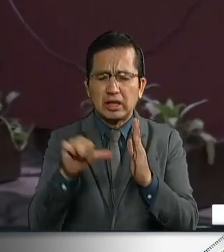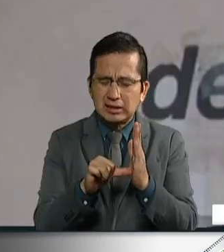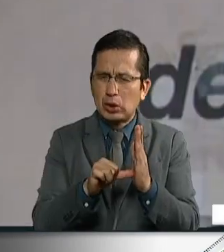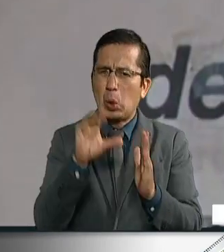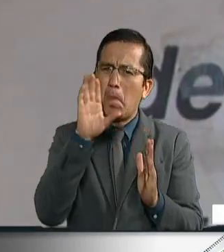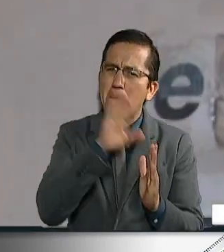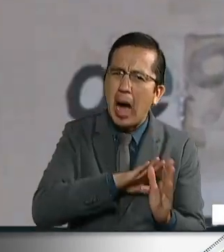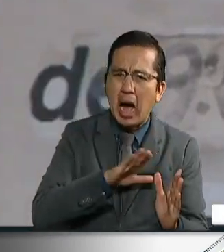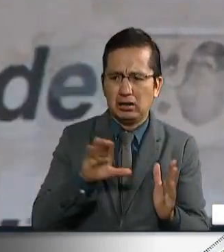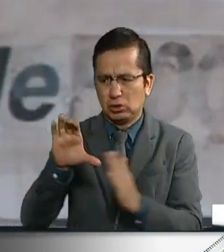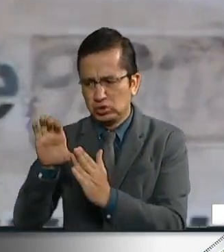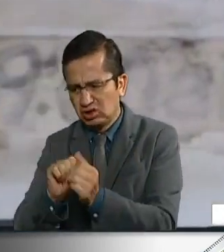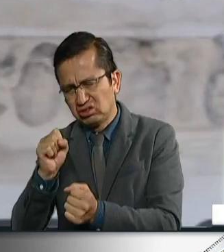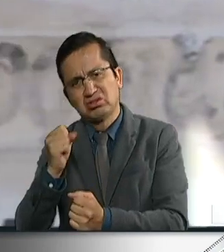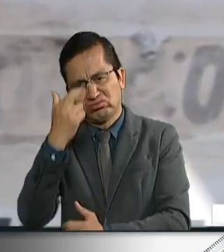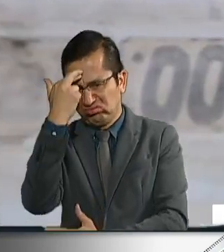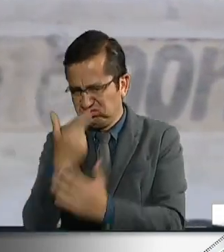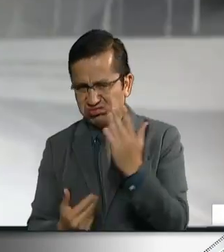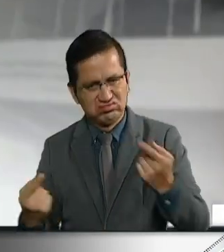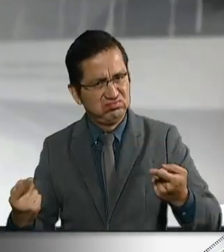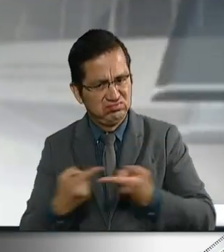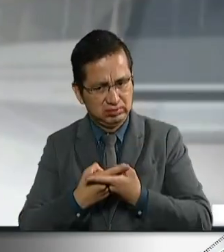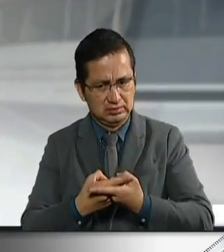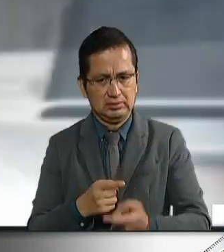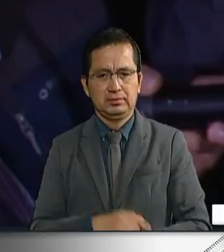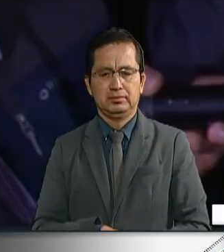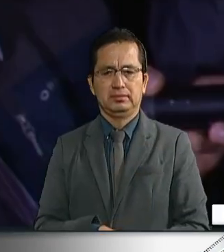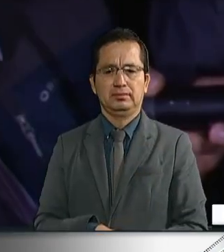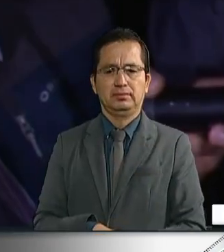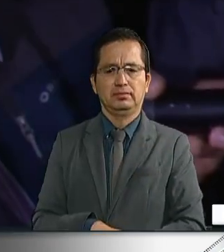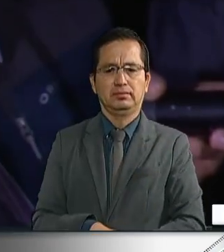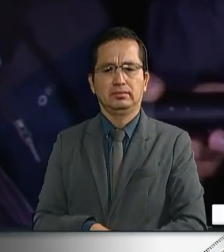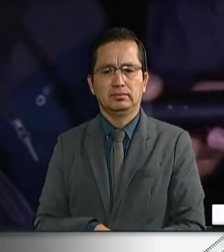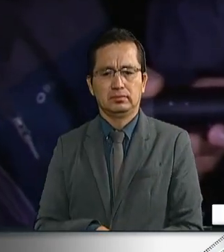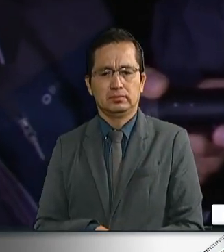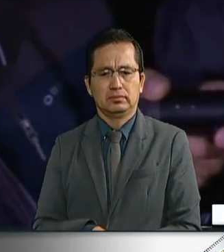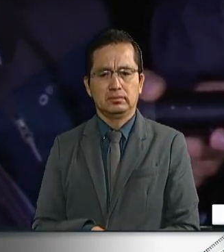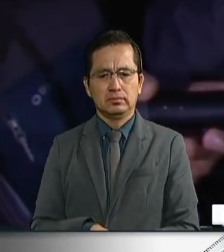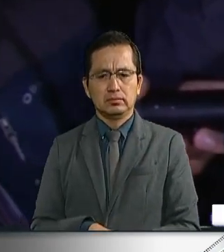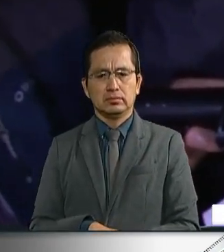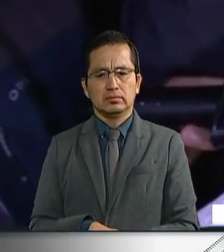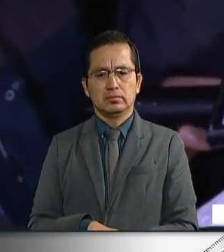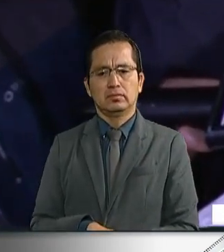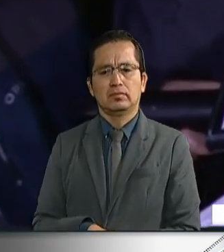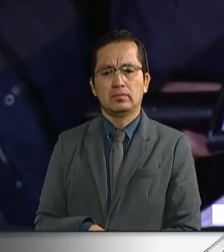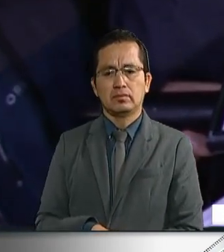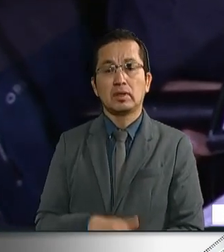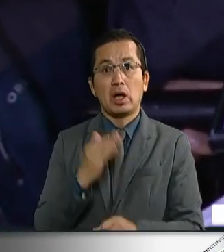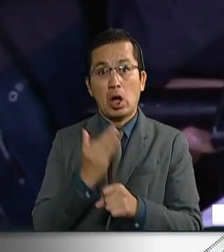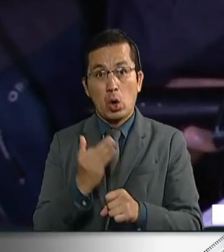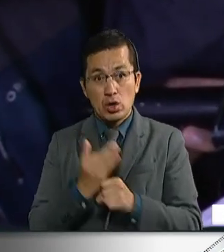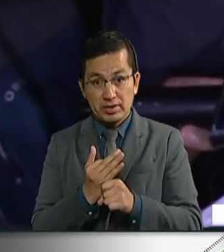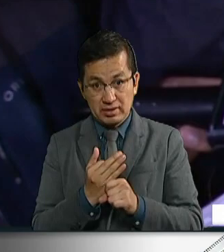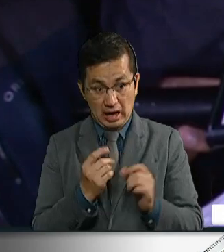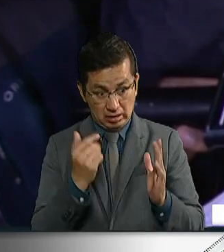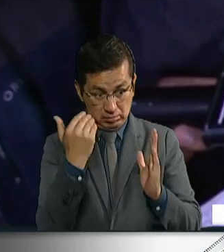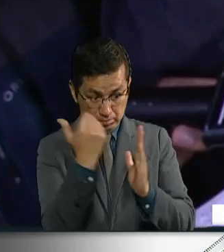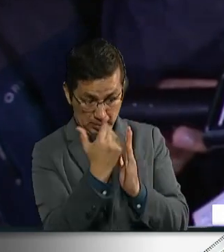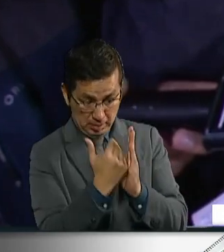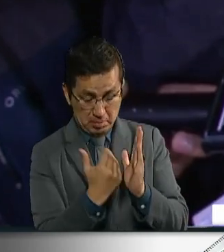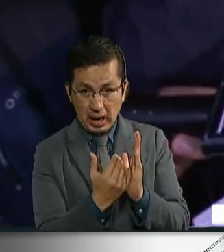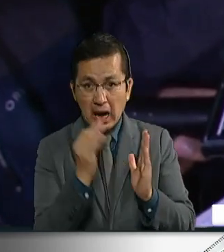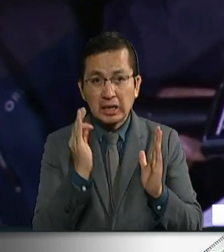inconstitucionalidad respecto a la reforma electoral. Y se aceptaron hasta ahora seis. ¿Seis